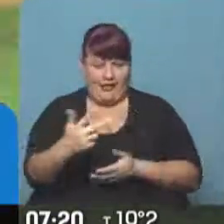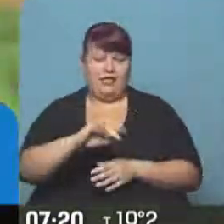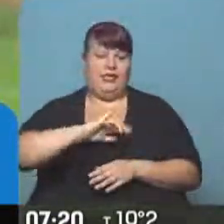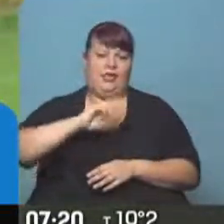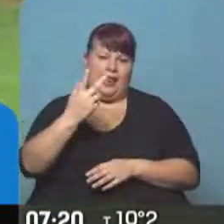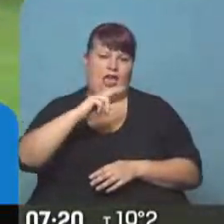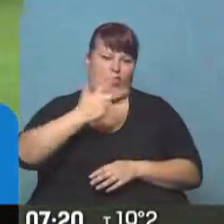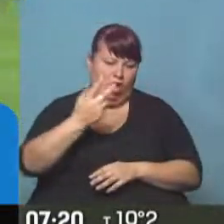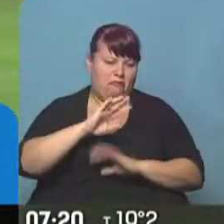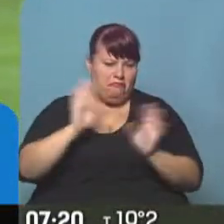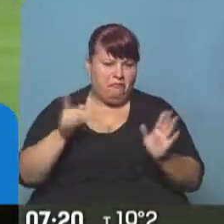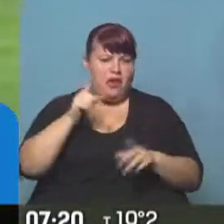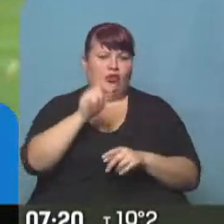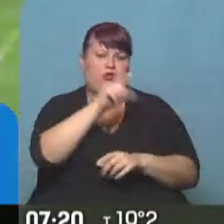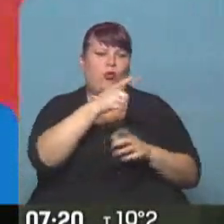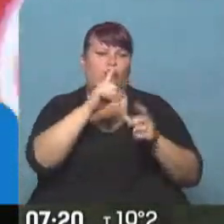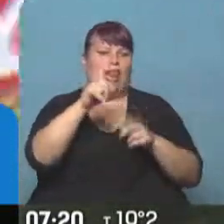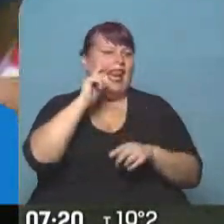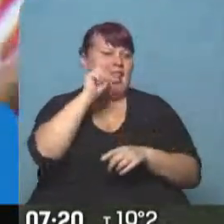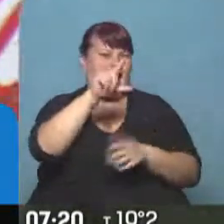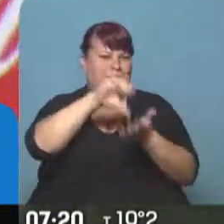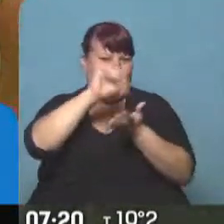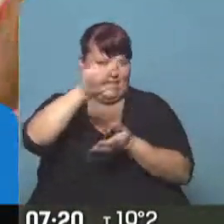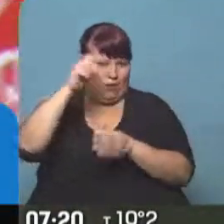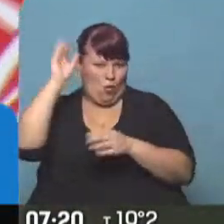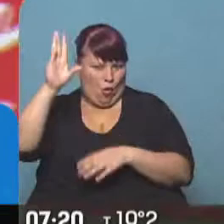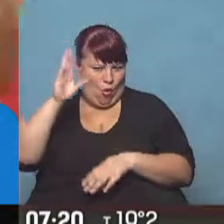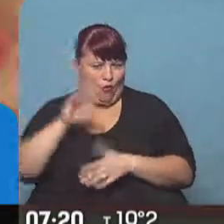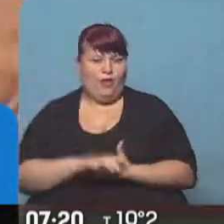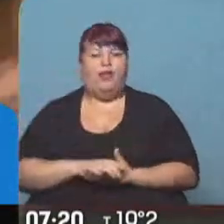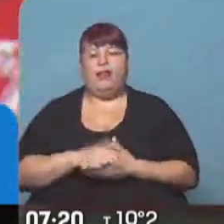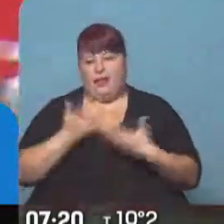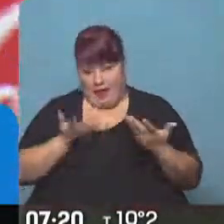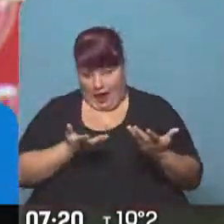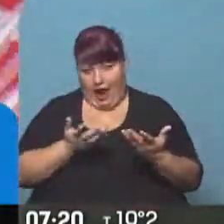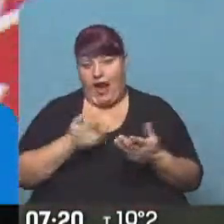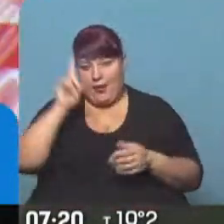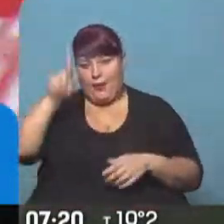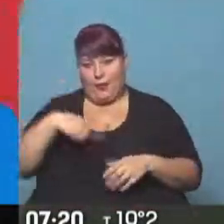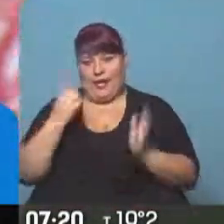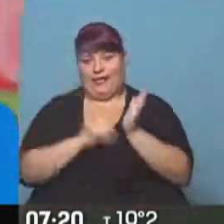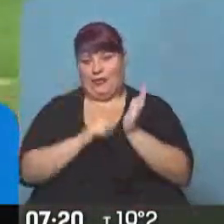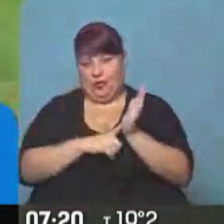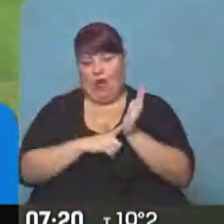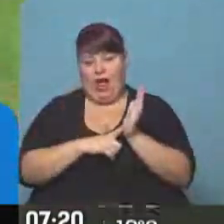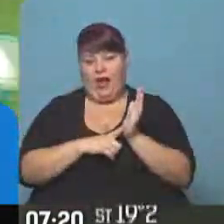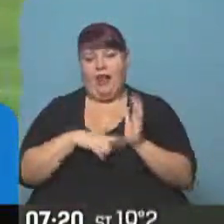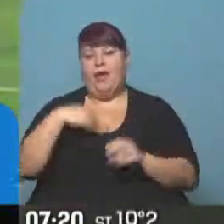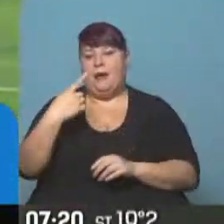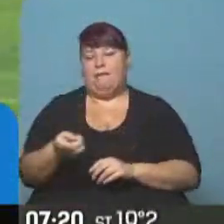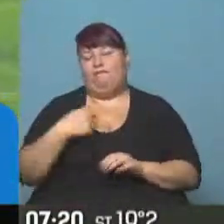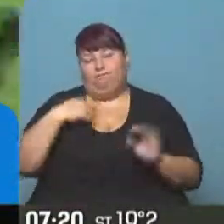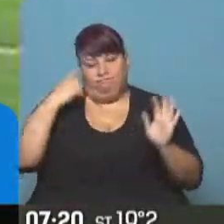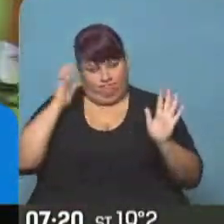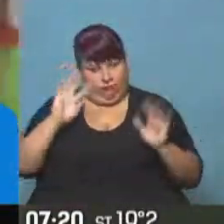con dobletes, en sus respectivas ligas, en sus respectivos clubes, que obviamente lo ponen en la titularidad para, yo